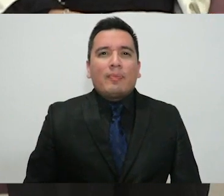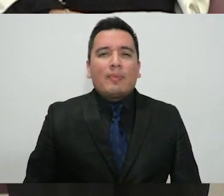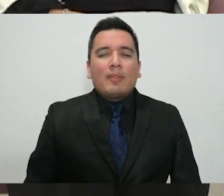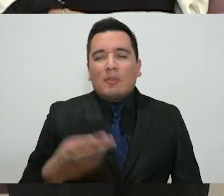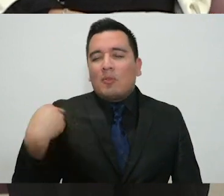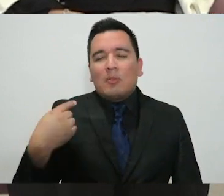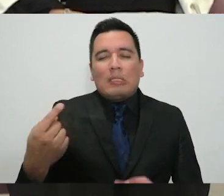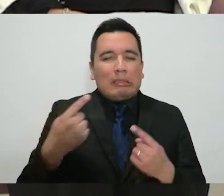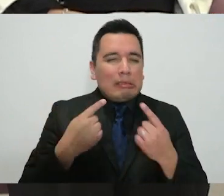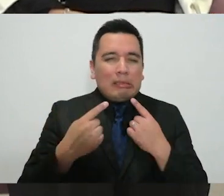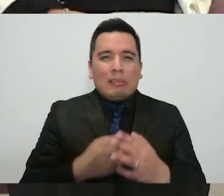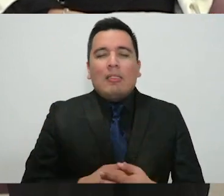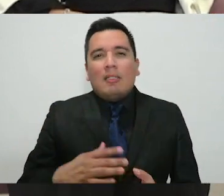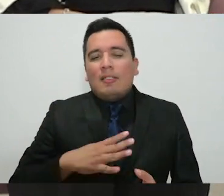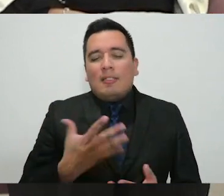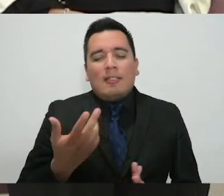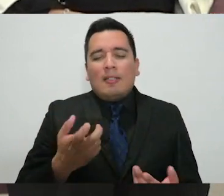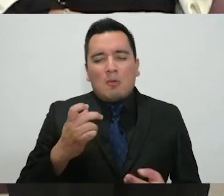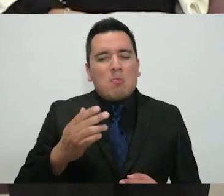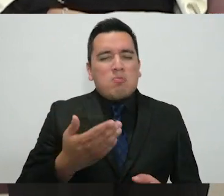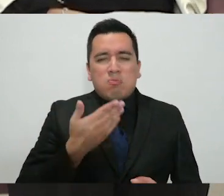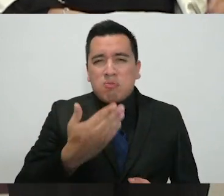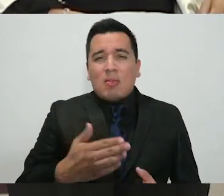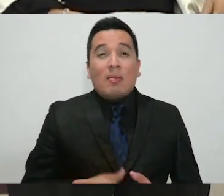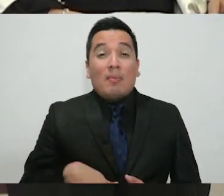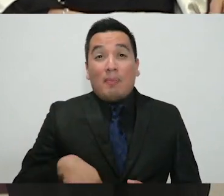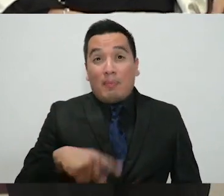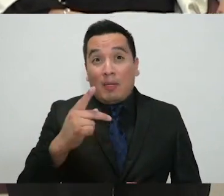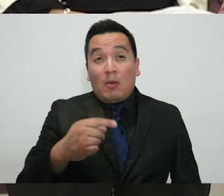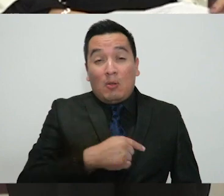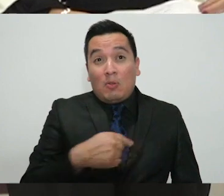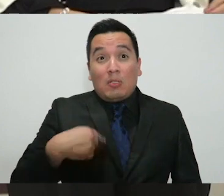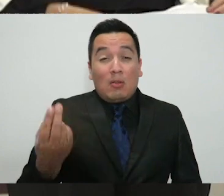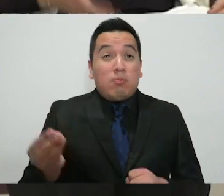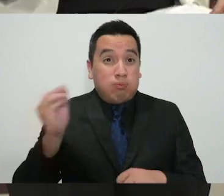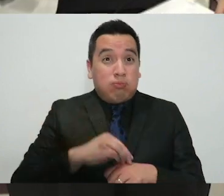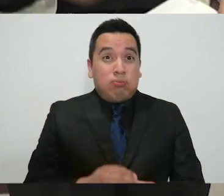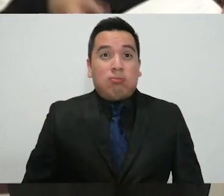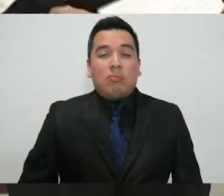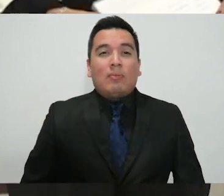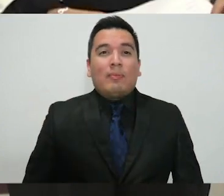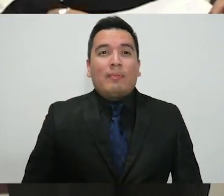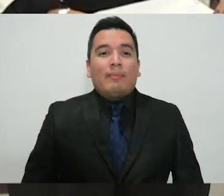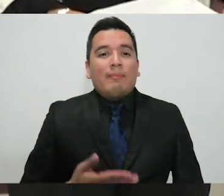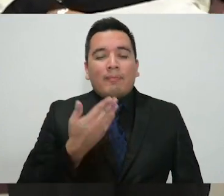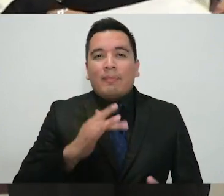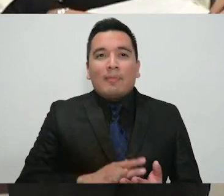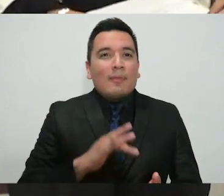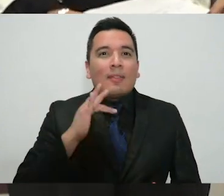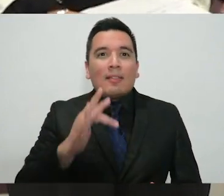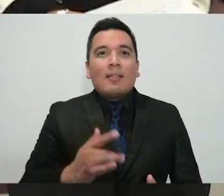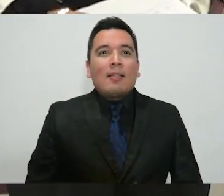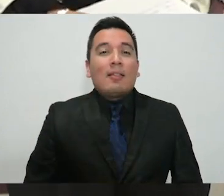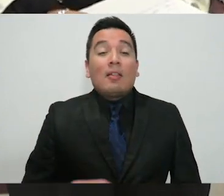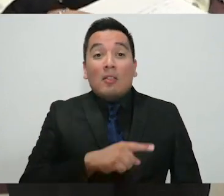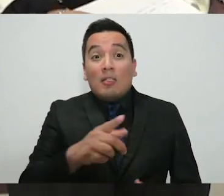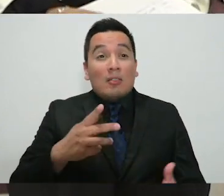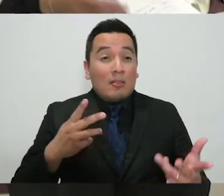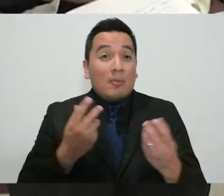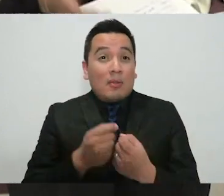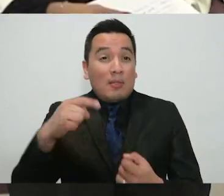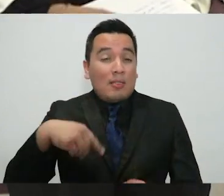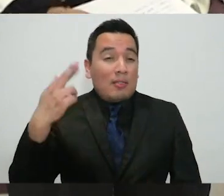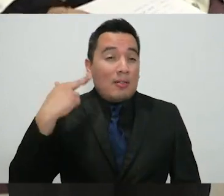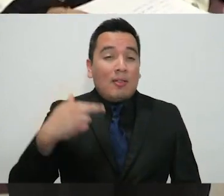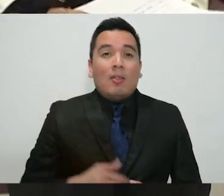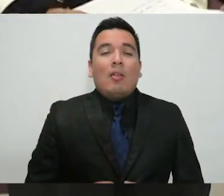día de hoy, que han sido acciones afirmativas, pero también hay que incorporarlos a la norma. Muchísimas gracias a quienes nos acompañaron el día de hoy.